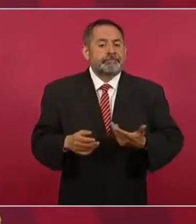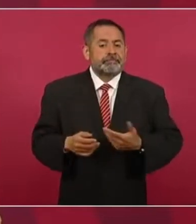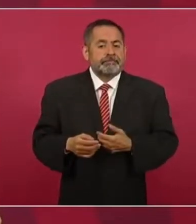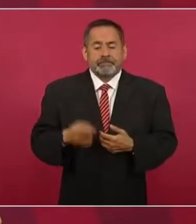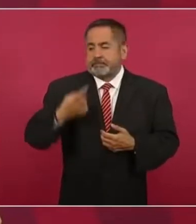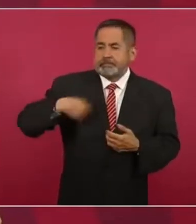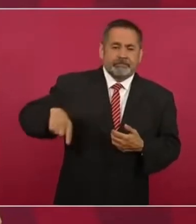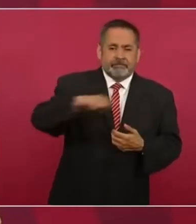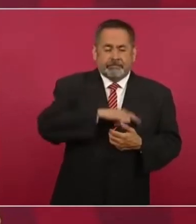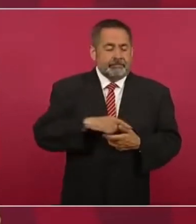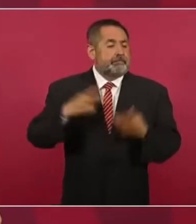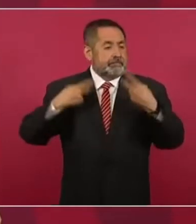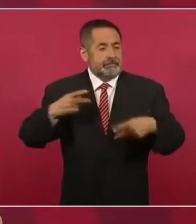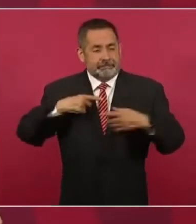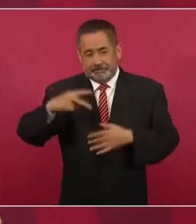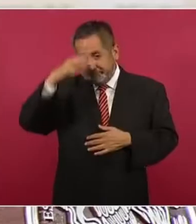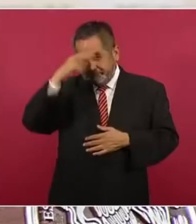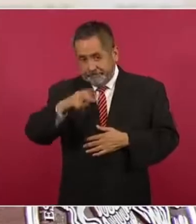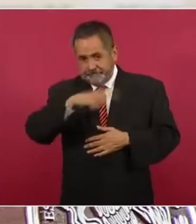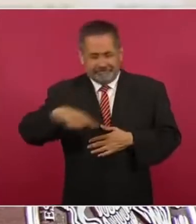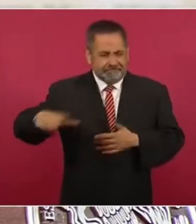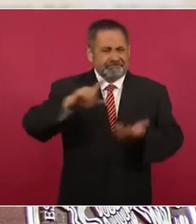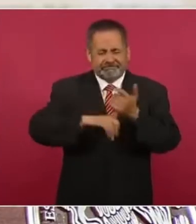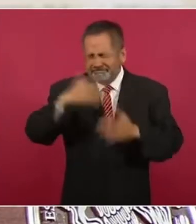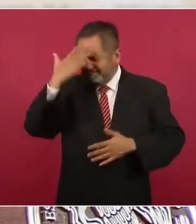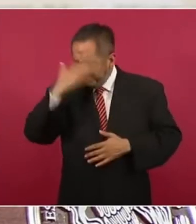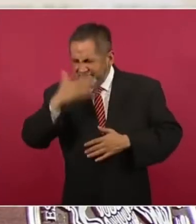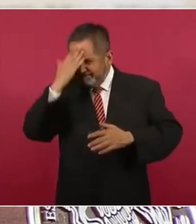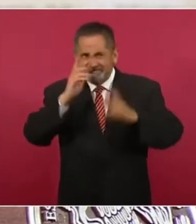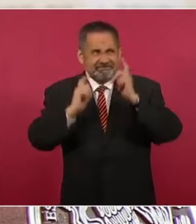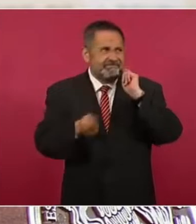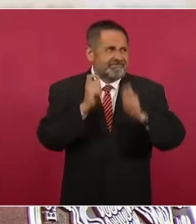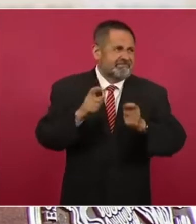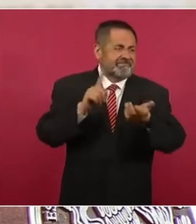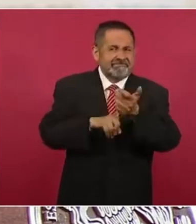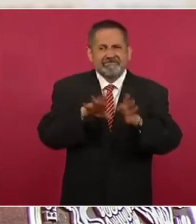con más ciudadanos conscientes.